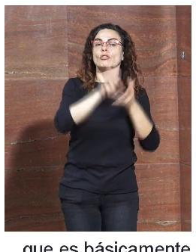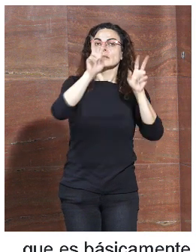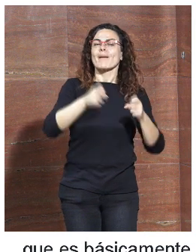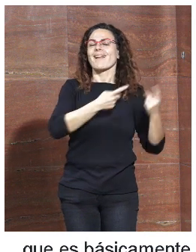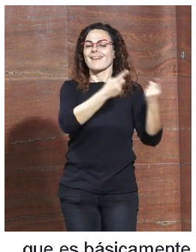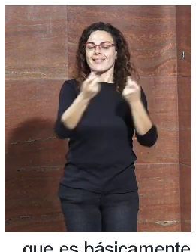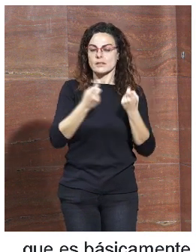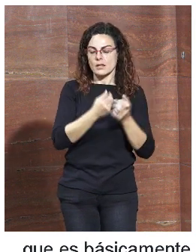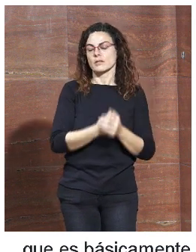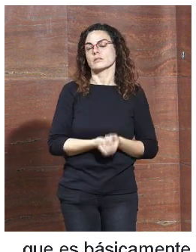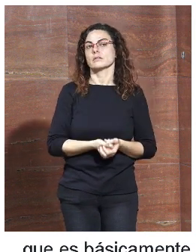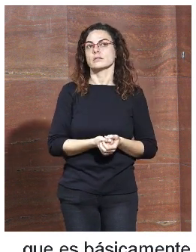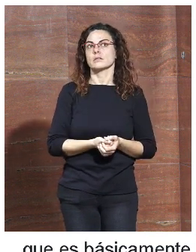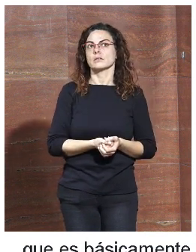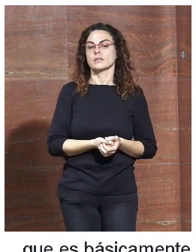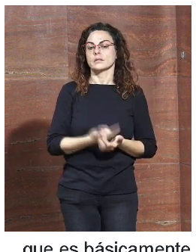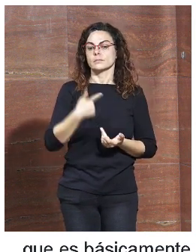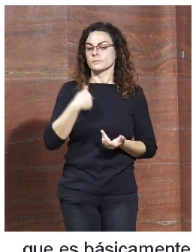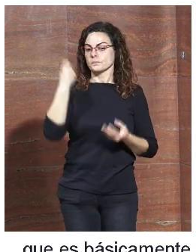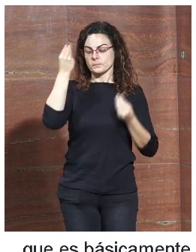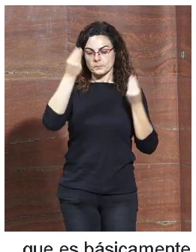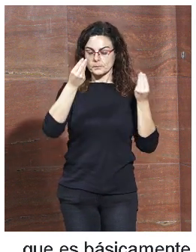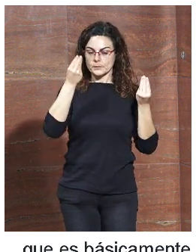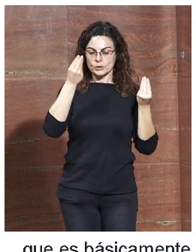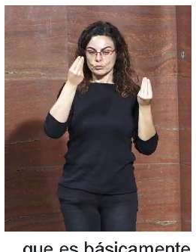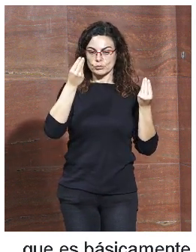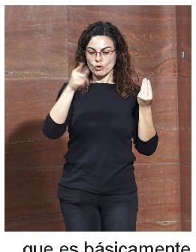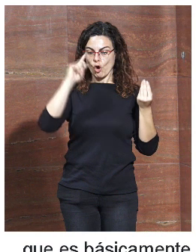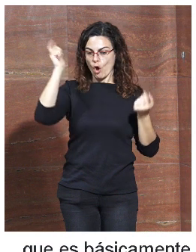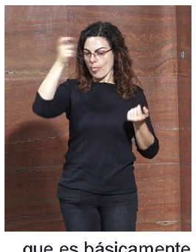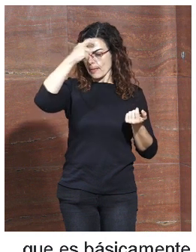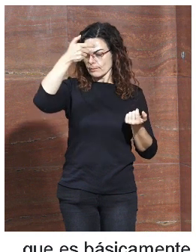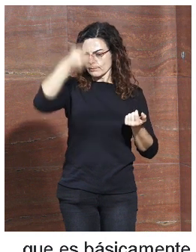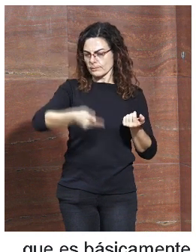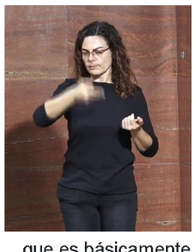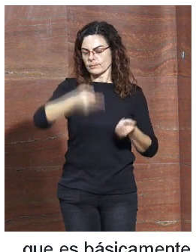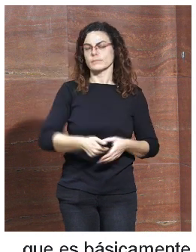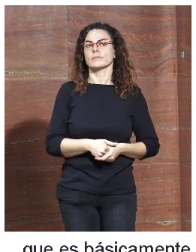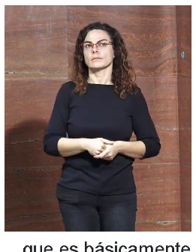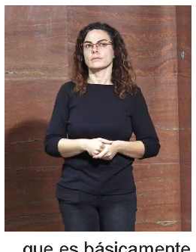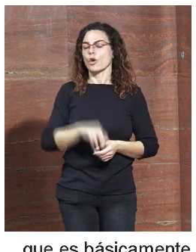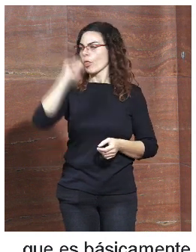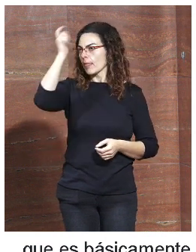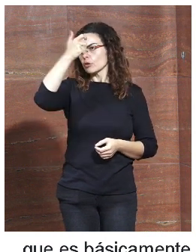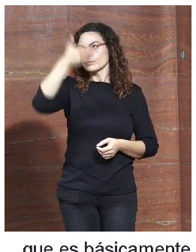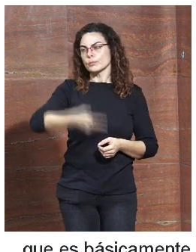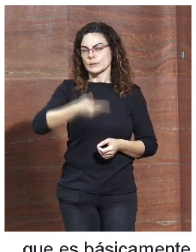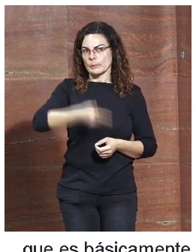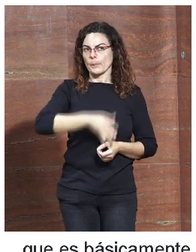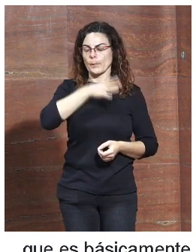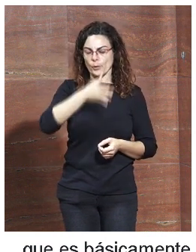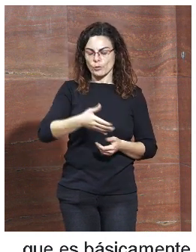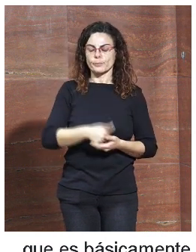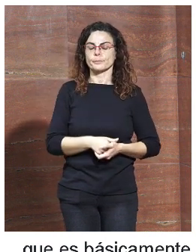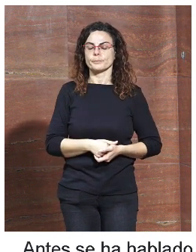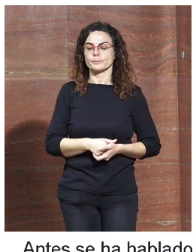necesidades, y creo que es un concepto importantísimo. Es importantísimo porque es a